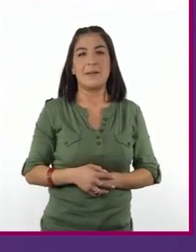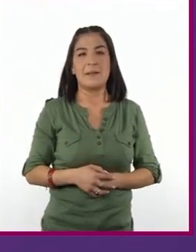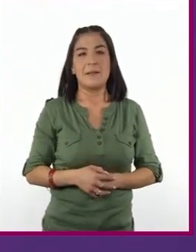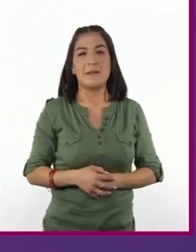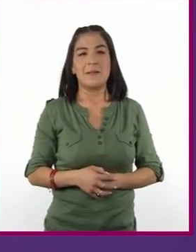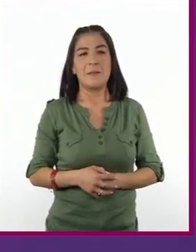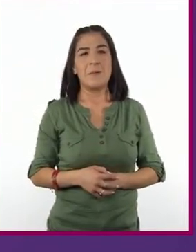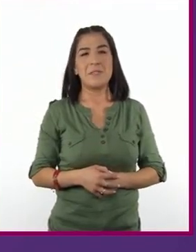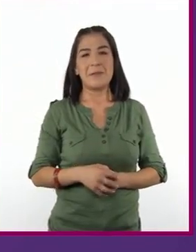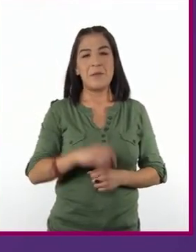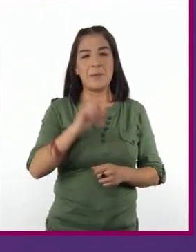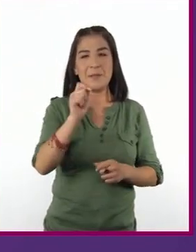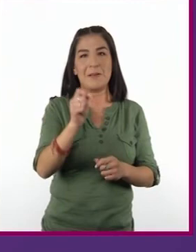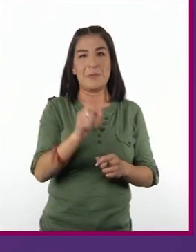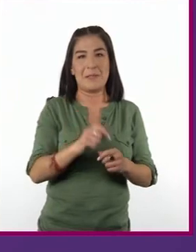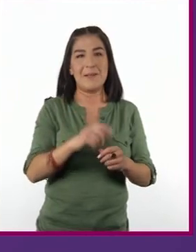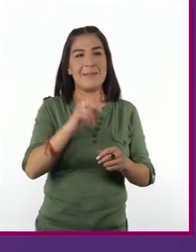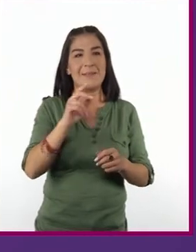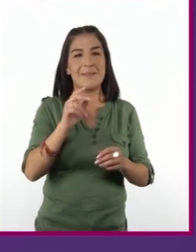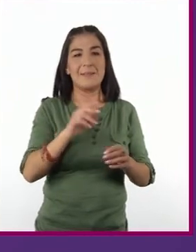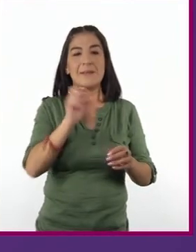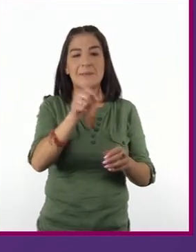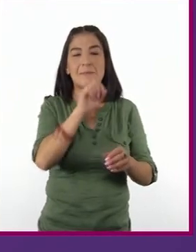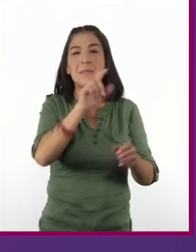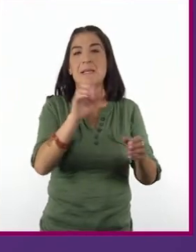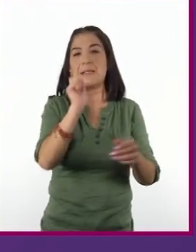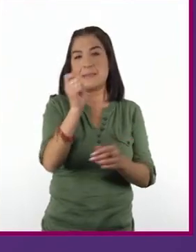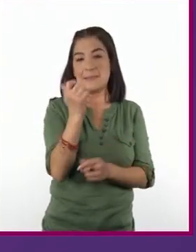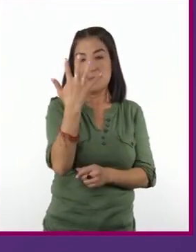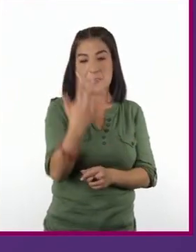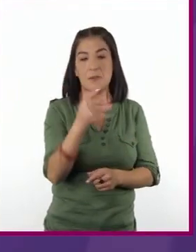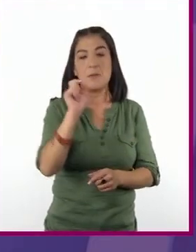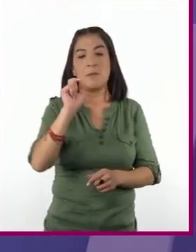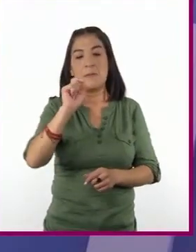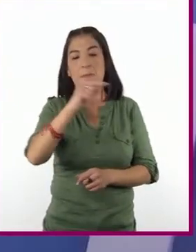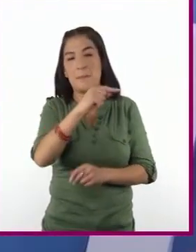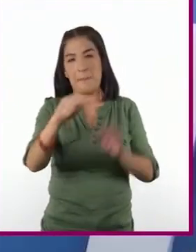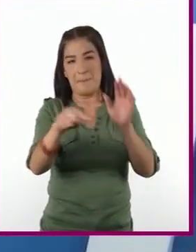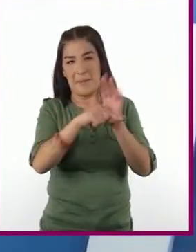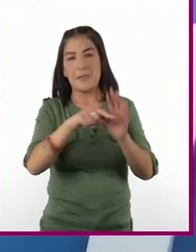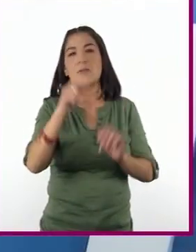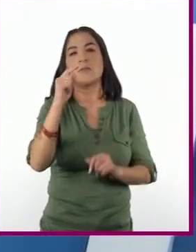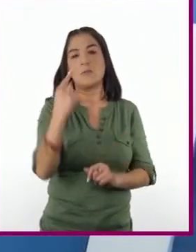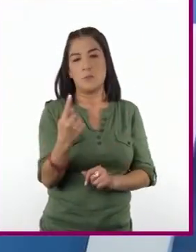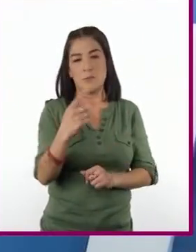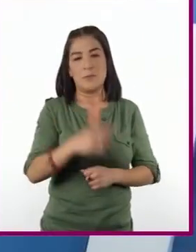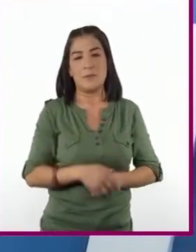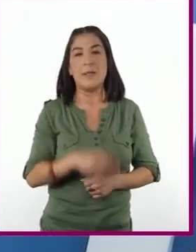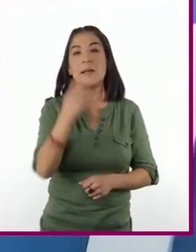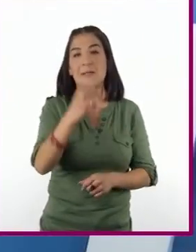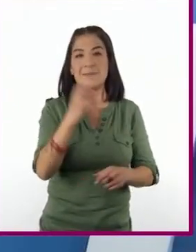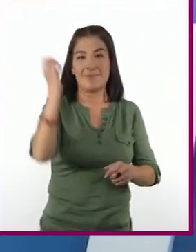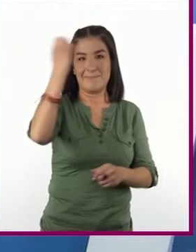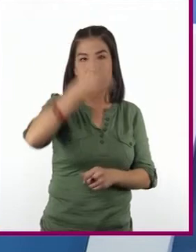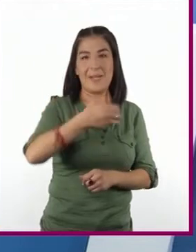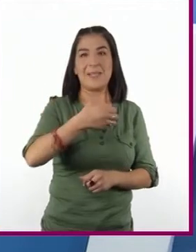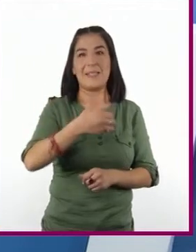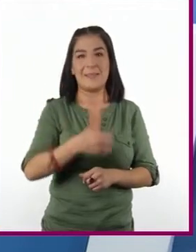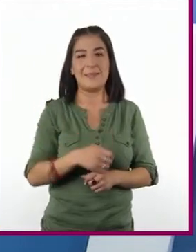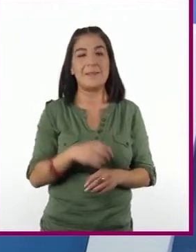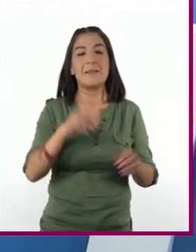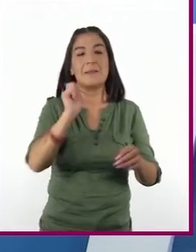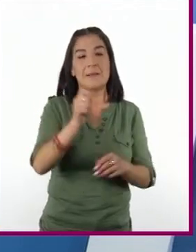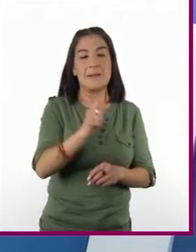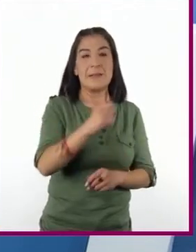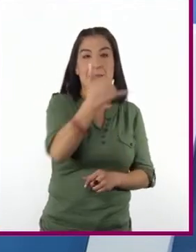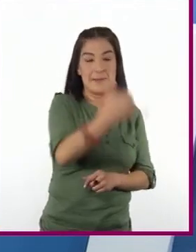tenemos la tabla de la ecuación y igual a menos 2x más 1. Con las tablas de las ecuaciones y